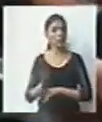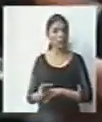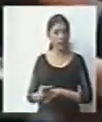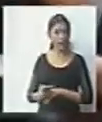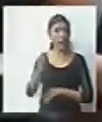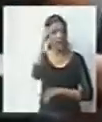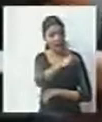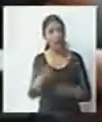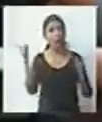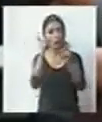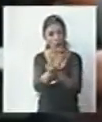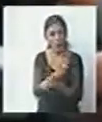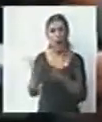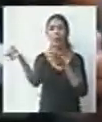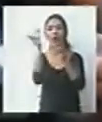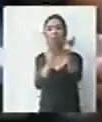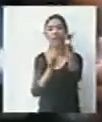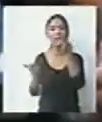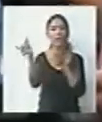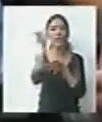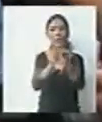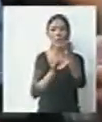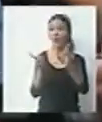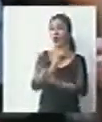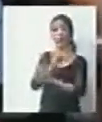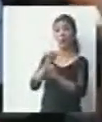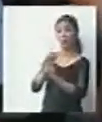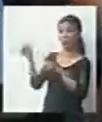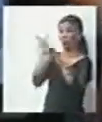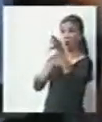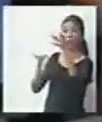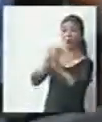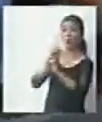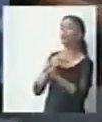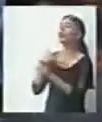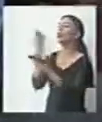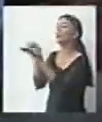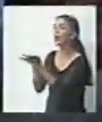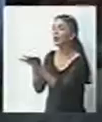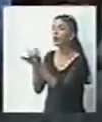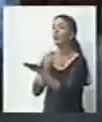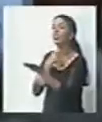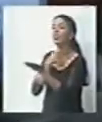ver, como lo que estás haciendo. No estoy pidiendo algo que es legal. No es eso, somos muchos.